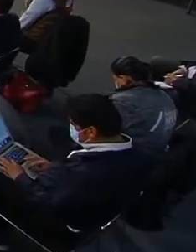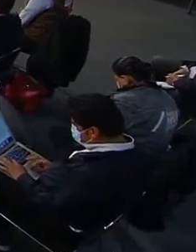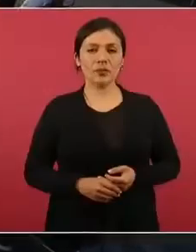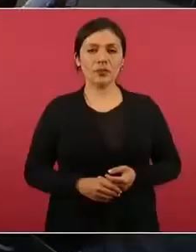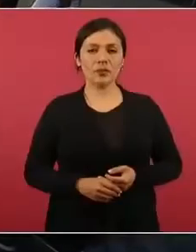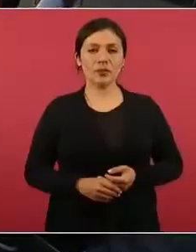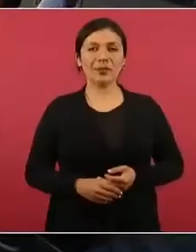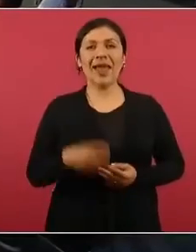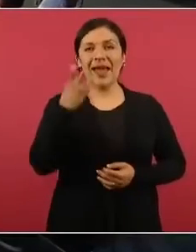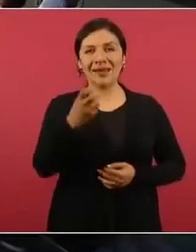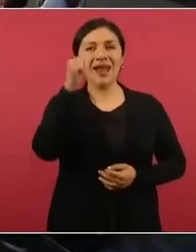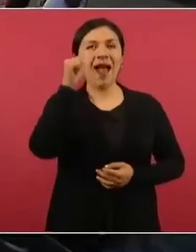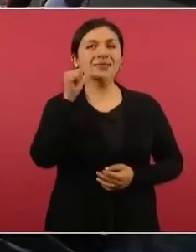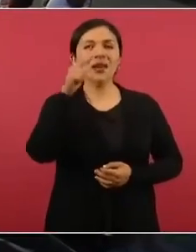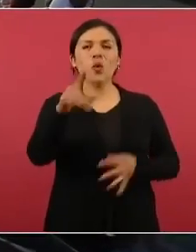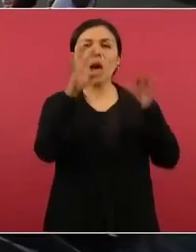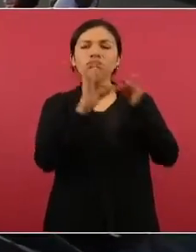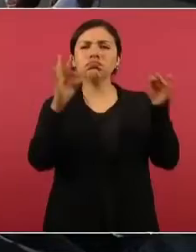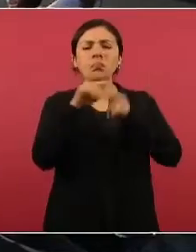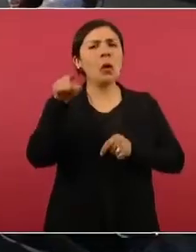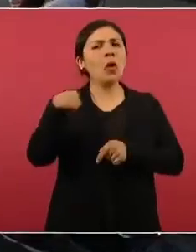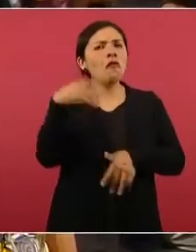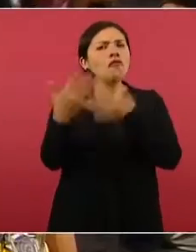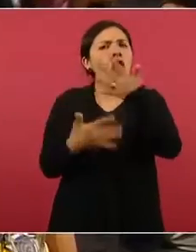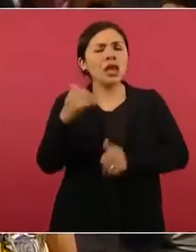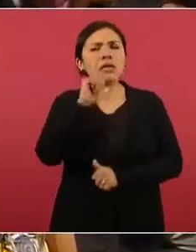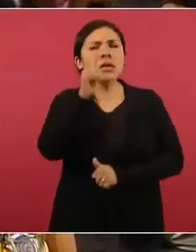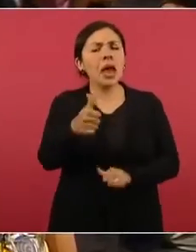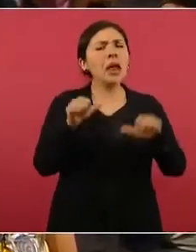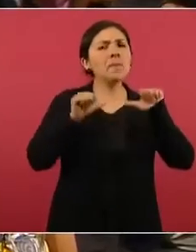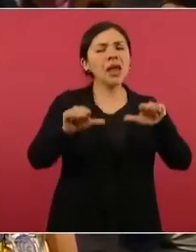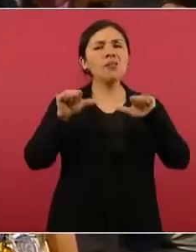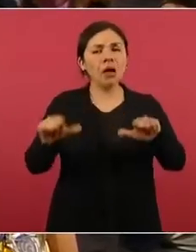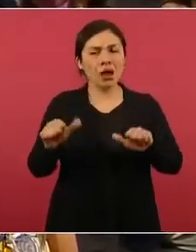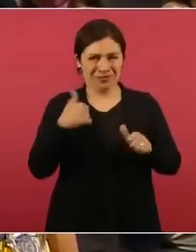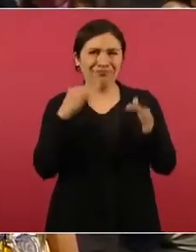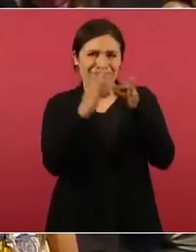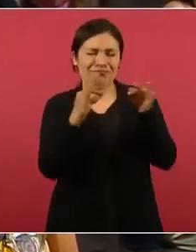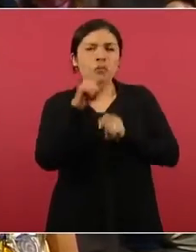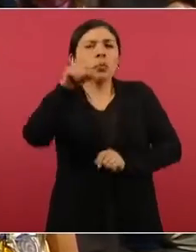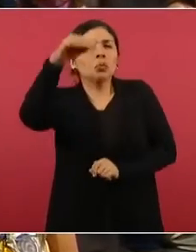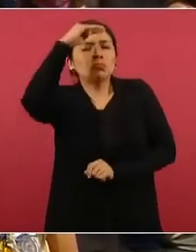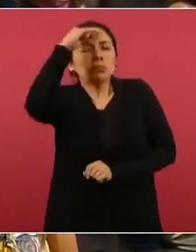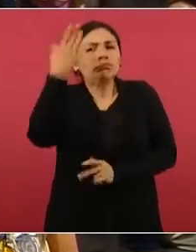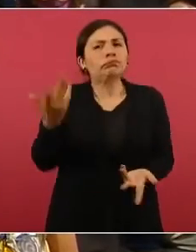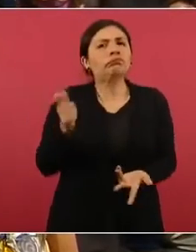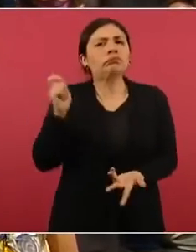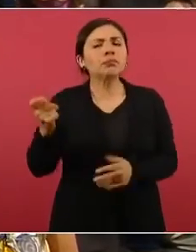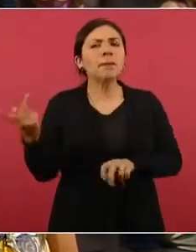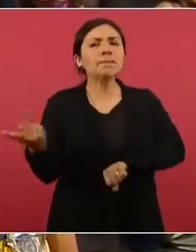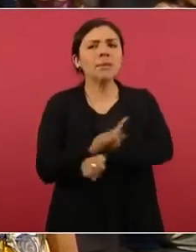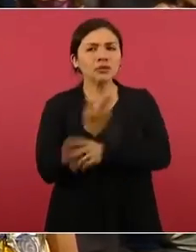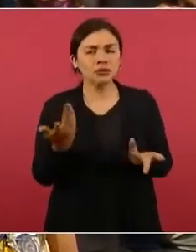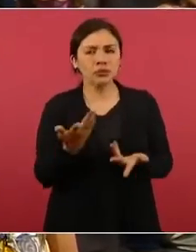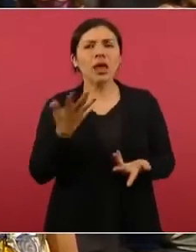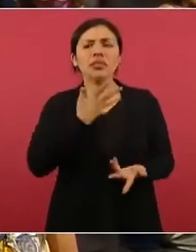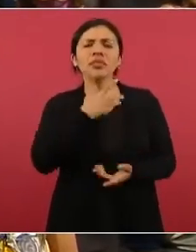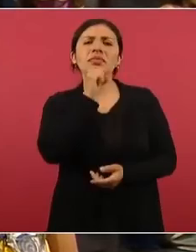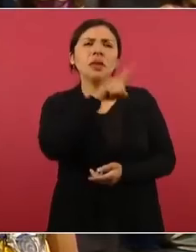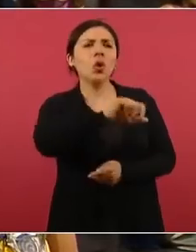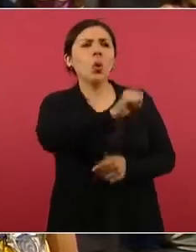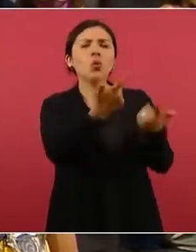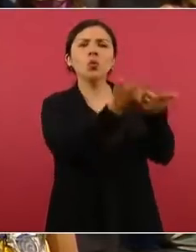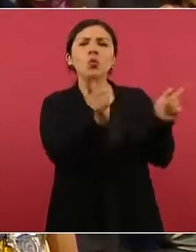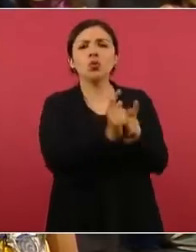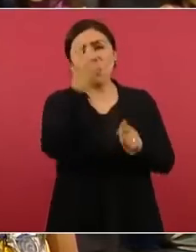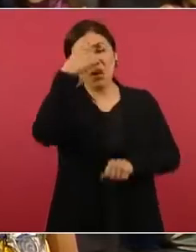casos? También hay agresiones a brigadistas que promovían la supervisión de las elecciones tanto